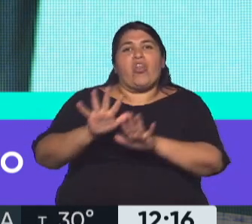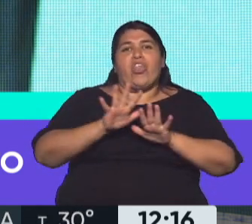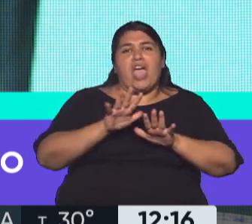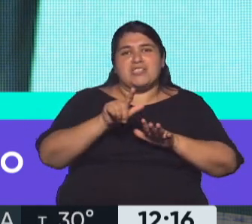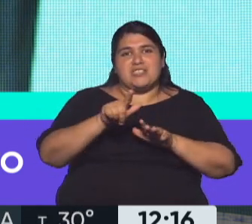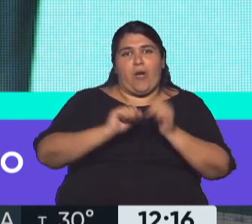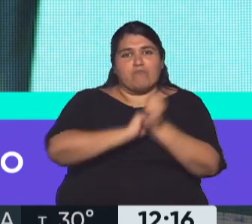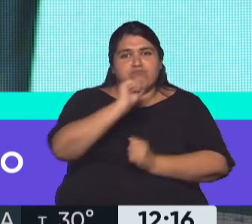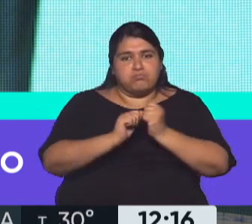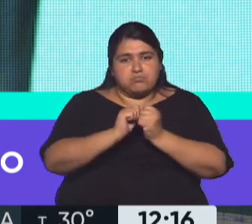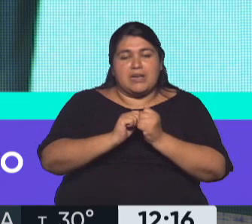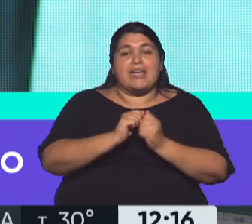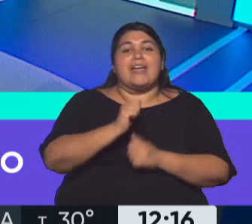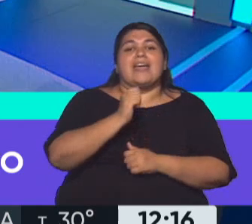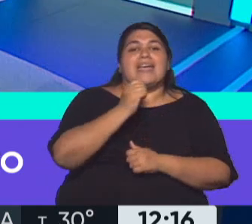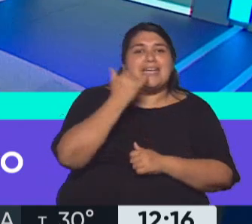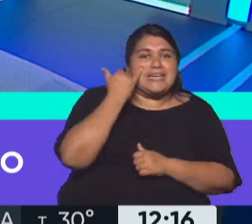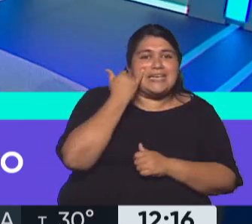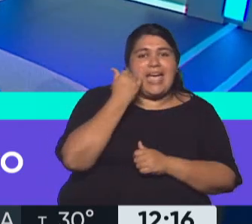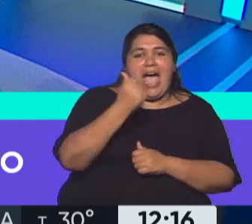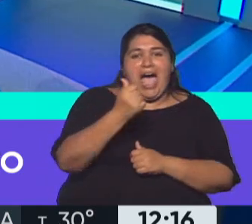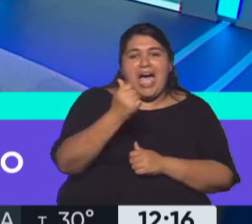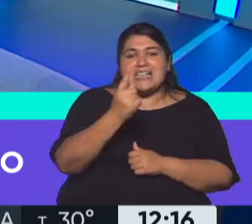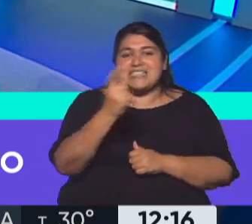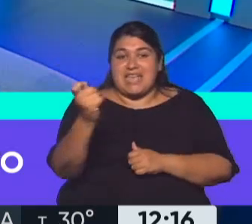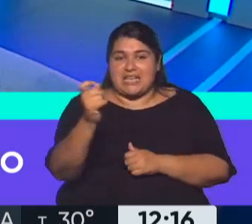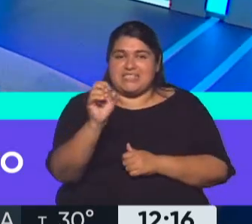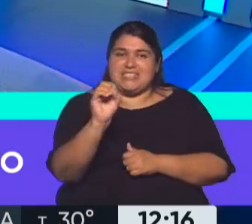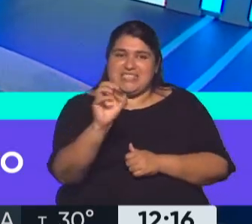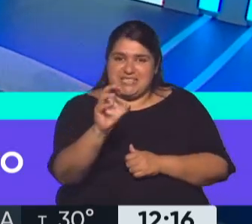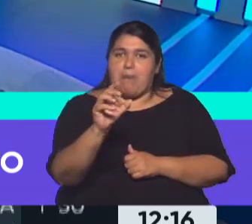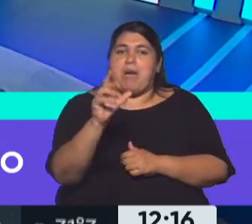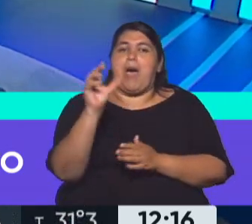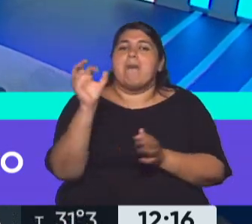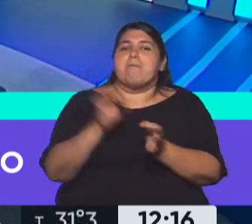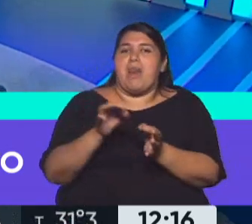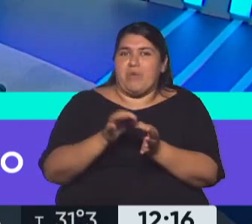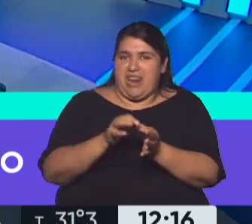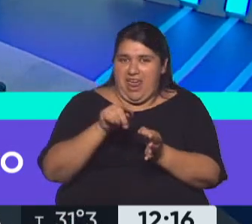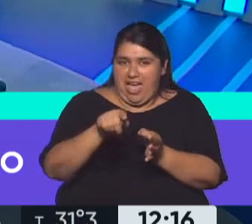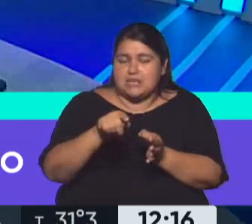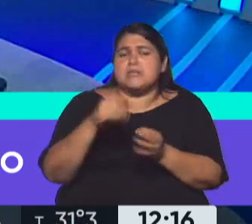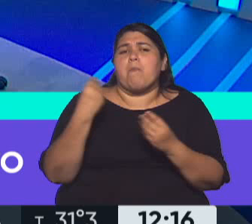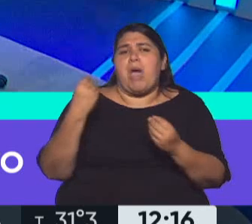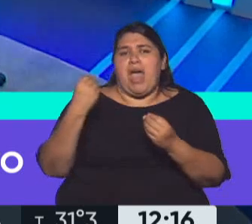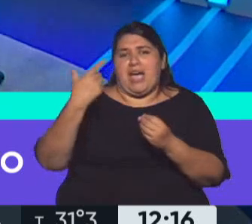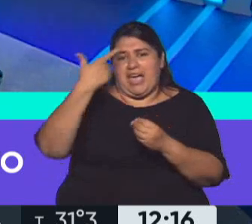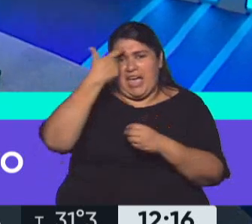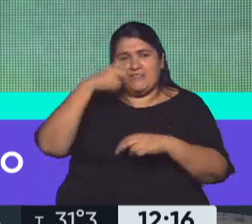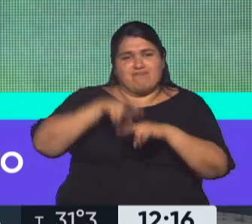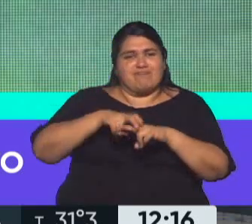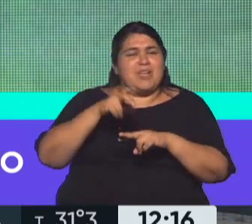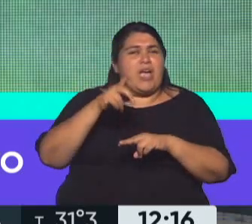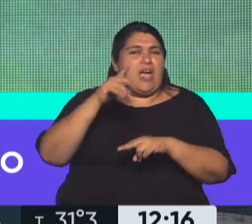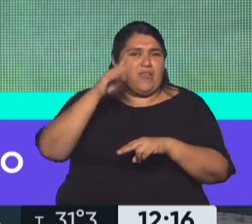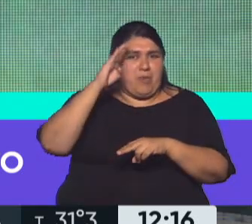modelo IA-100, llamado también Malvina, que es un avión de entrenamiento para los pilotos de la Fuerza Aérea,